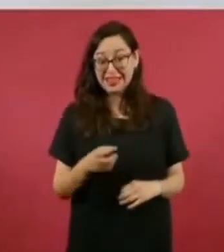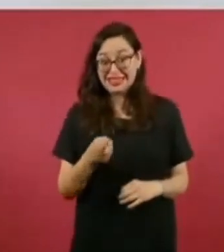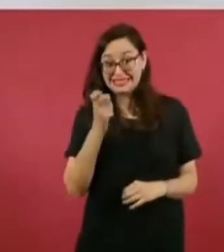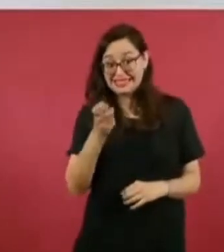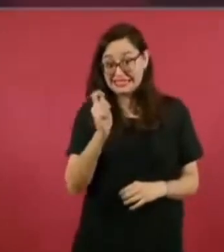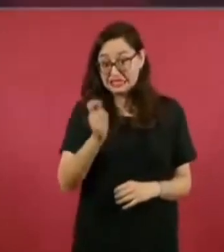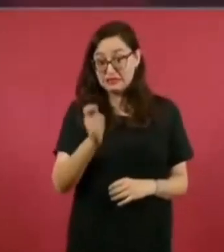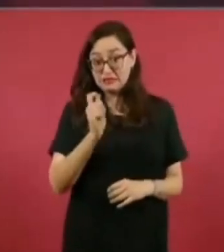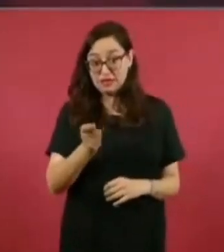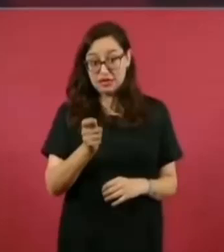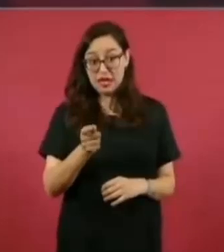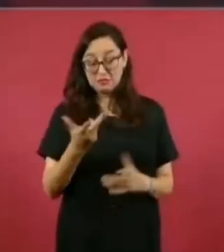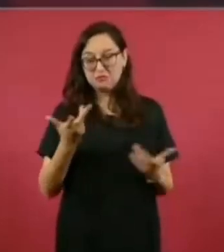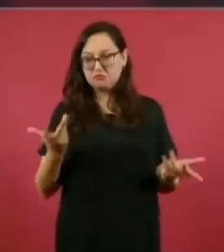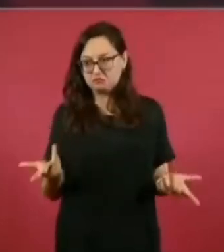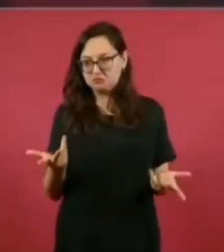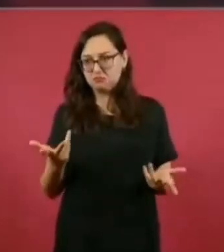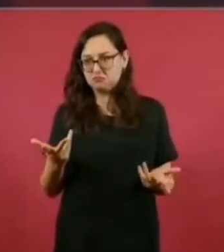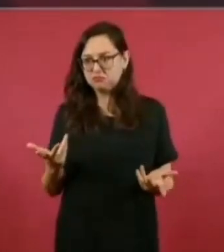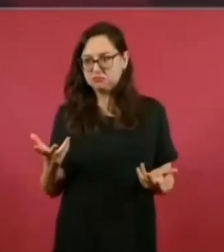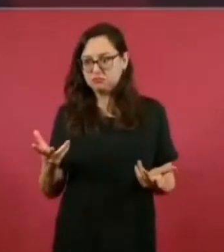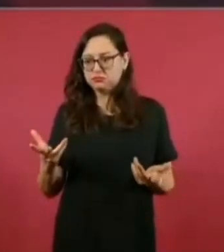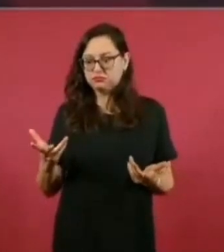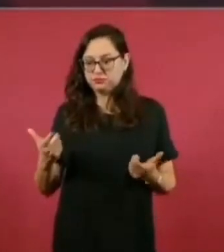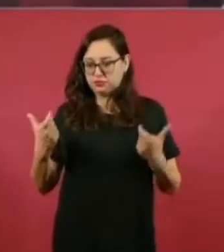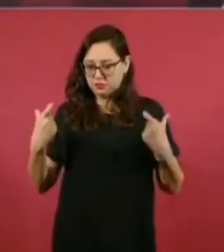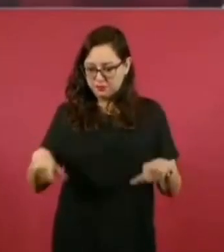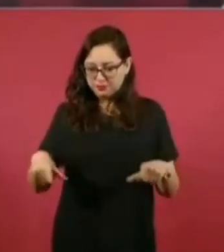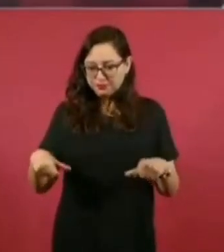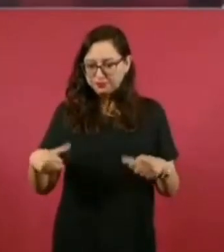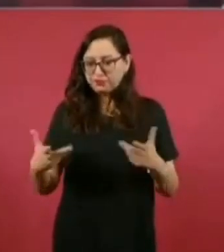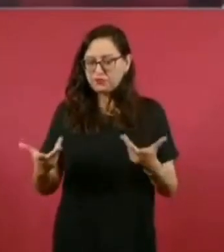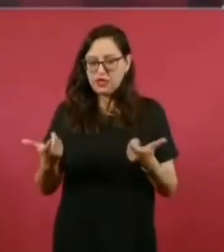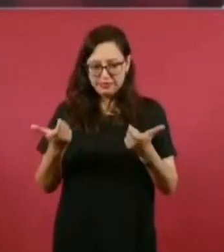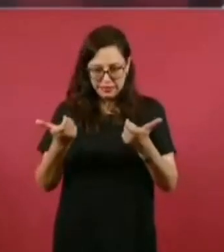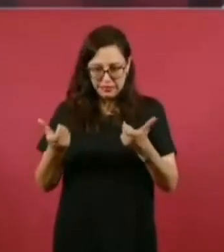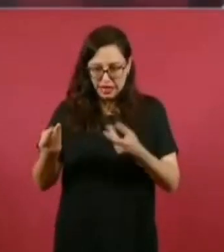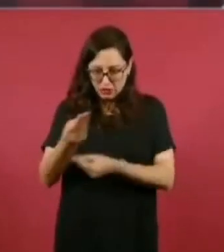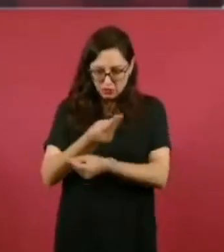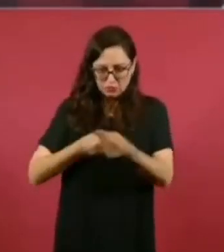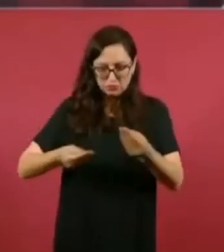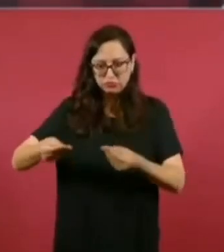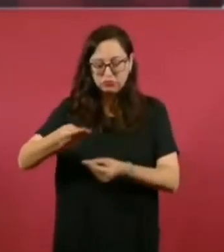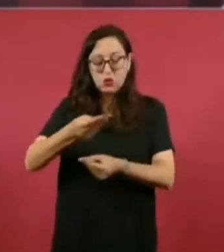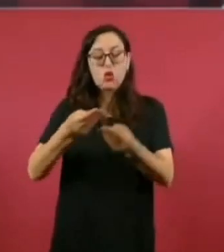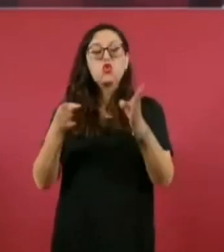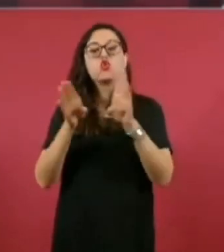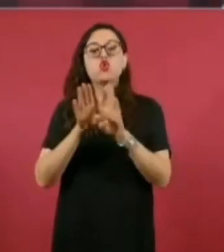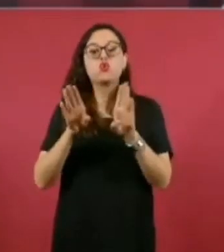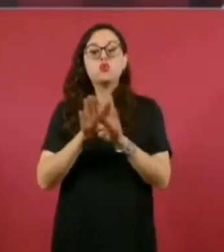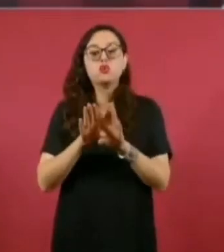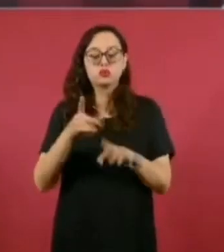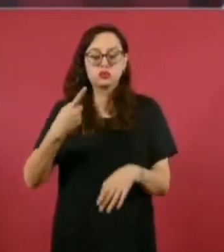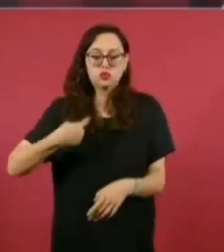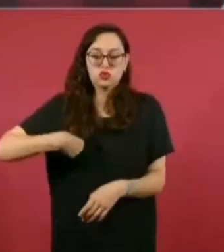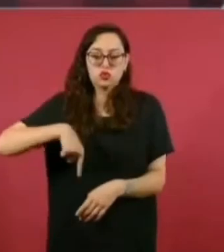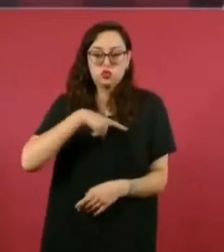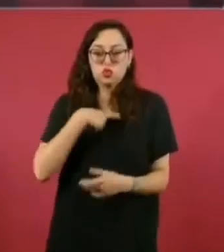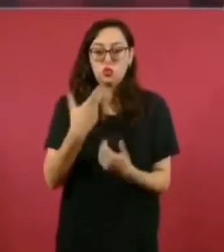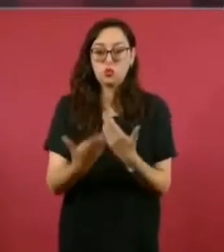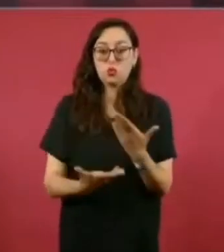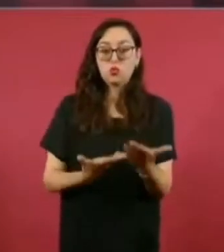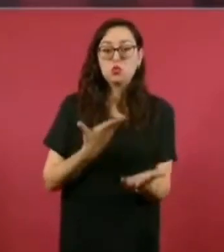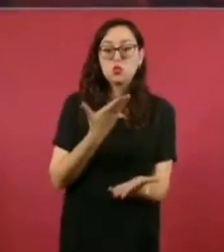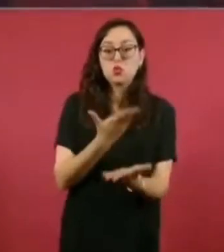no vamos a patentarlo porque creo que va a quedar de manifiesto, que es